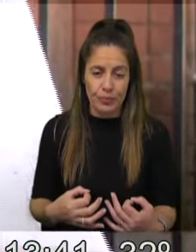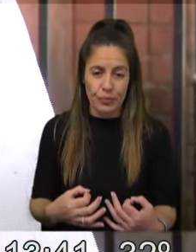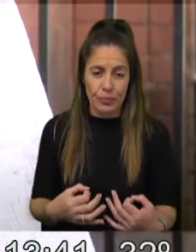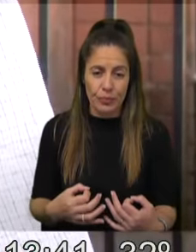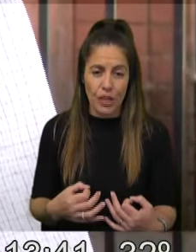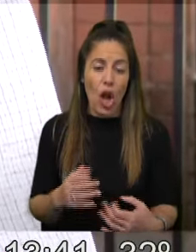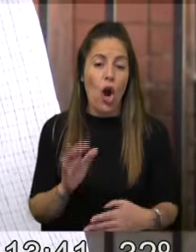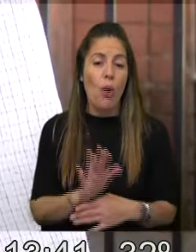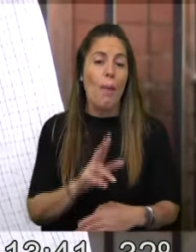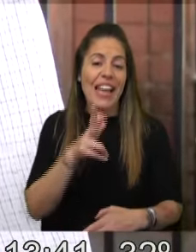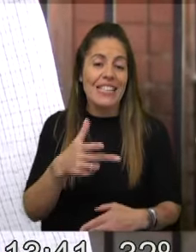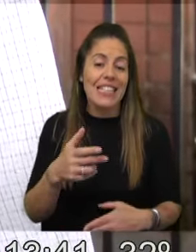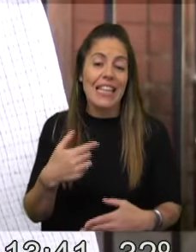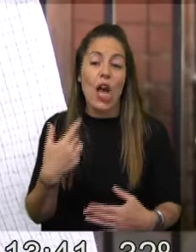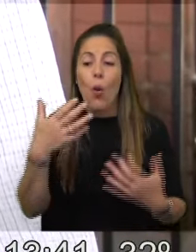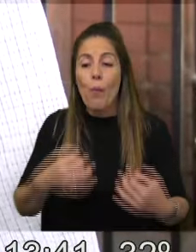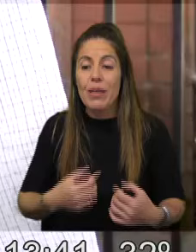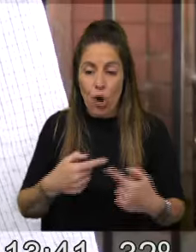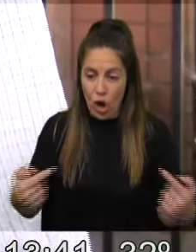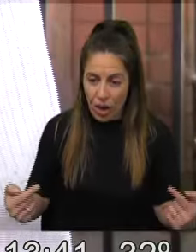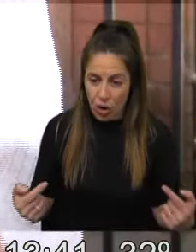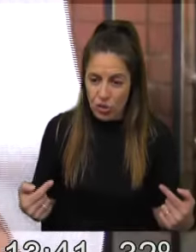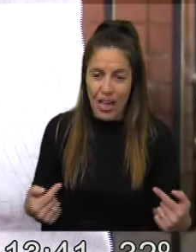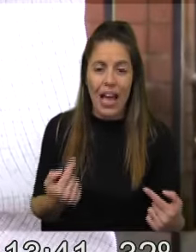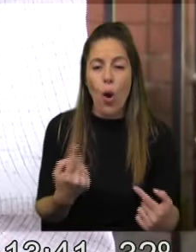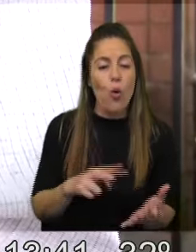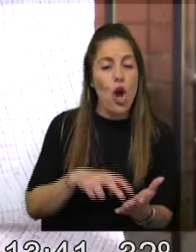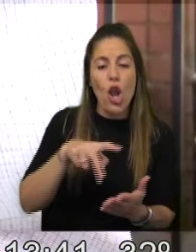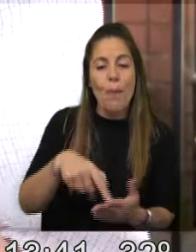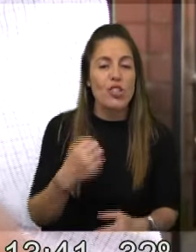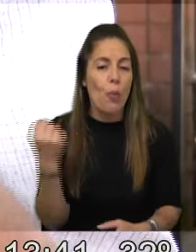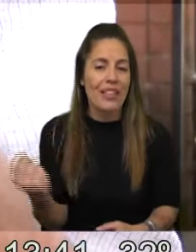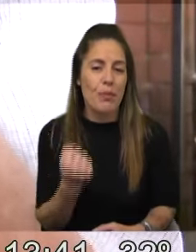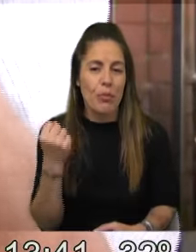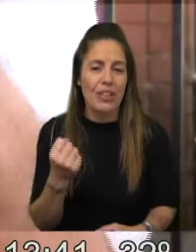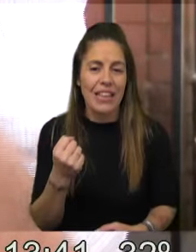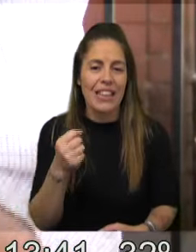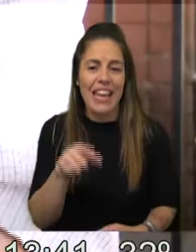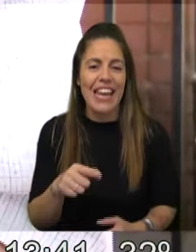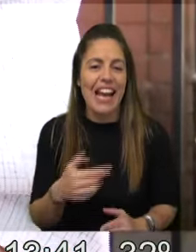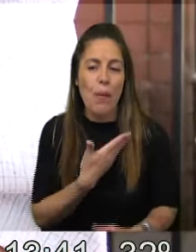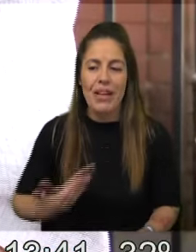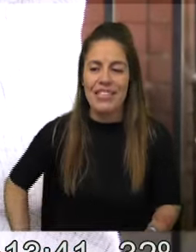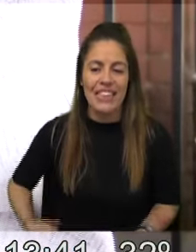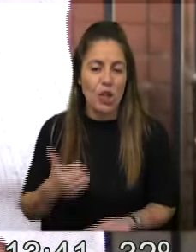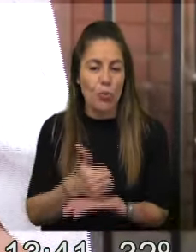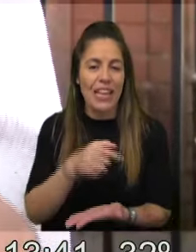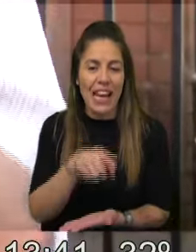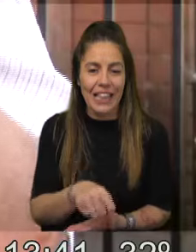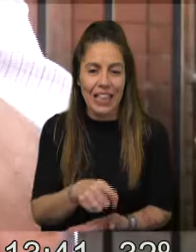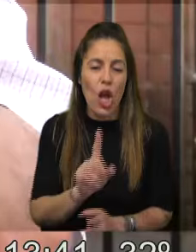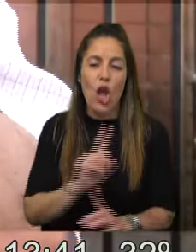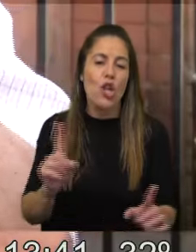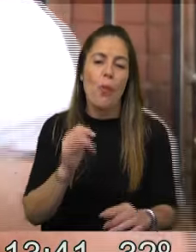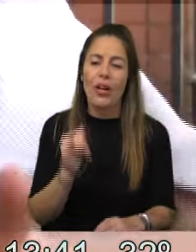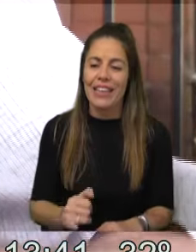como para decir que cumplimos con la cosa. Uno de los pasos más importantes era que el presidente estuviera ahí, no porque